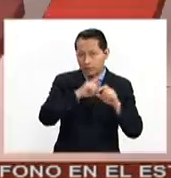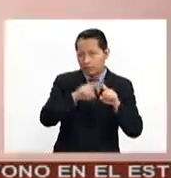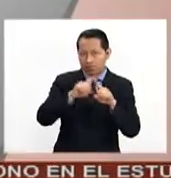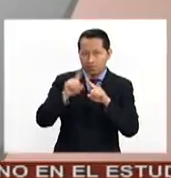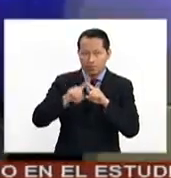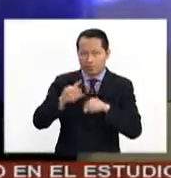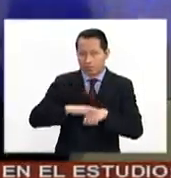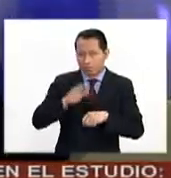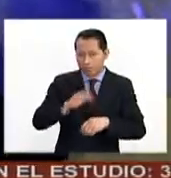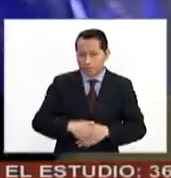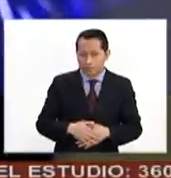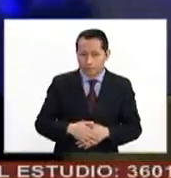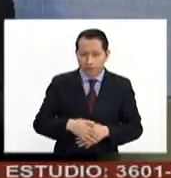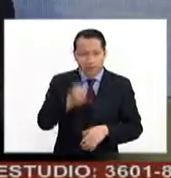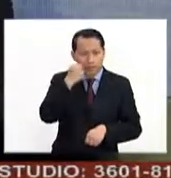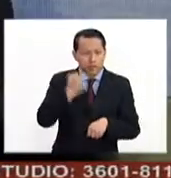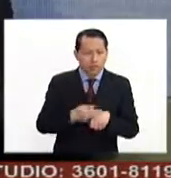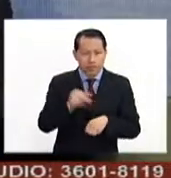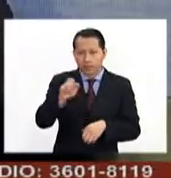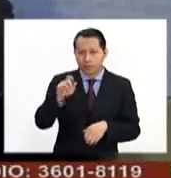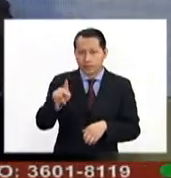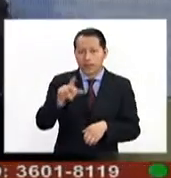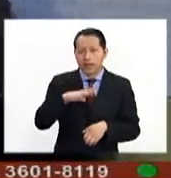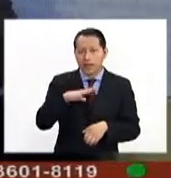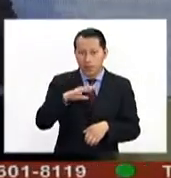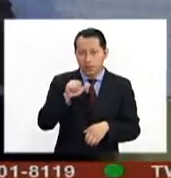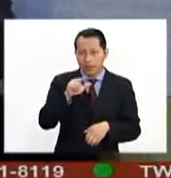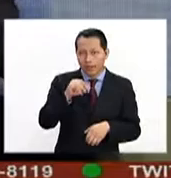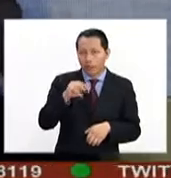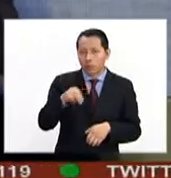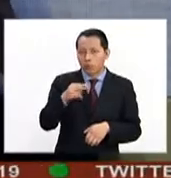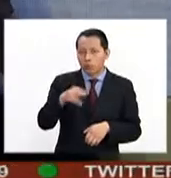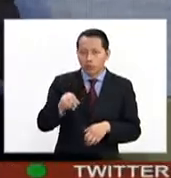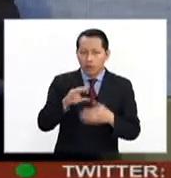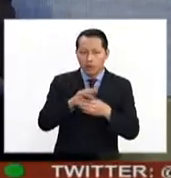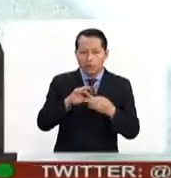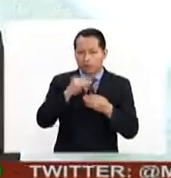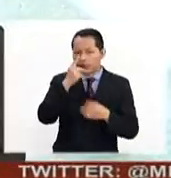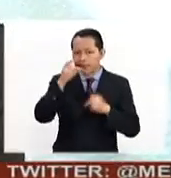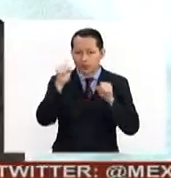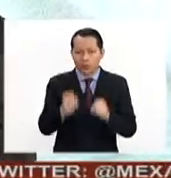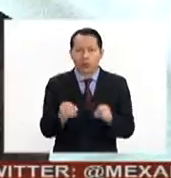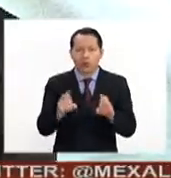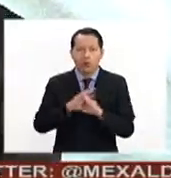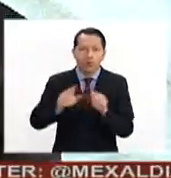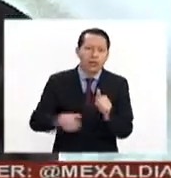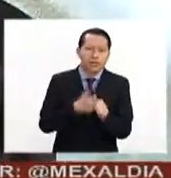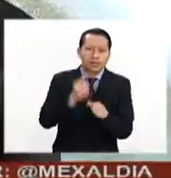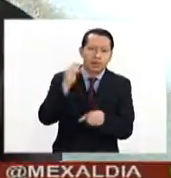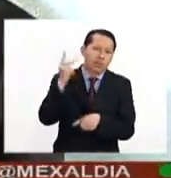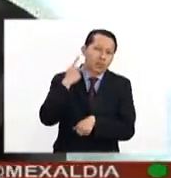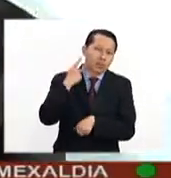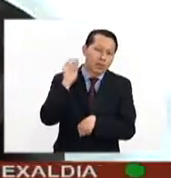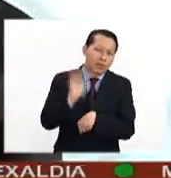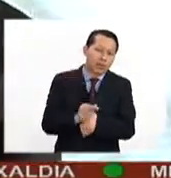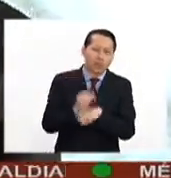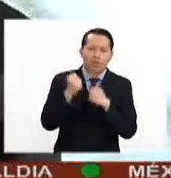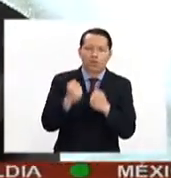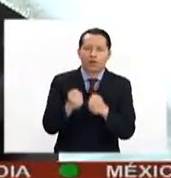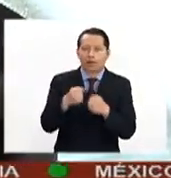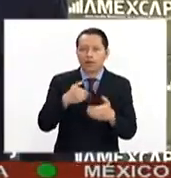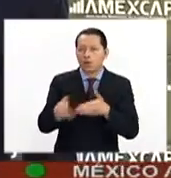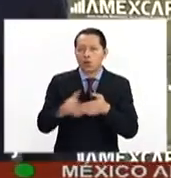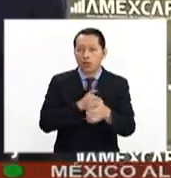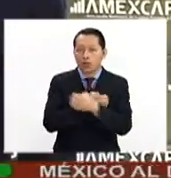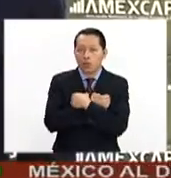comerciales. El secretario de Educación Pública, Aurelio Nuño, aseguró que con un respaldo político fuerte, el modelo